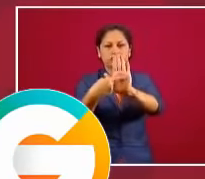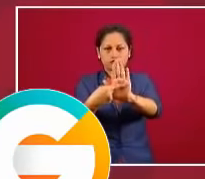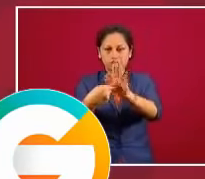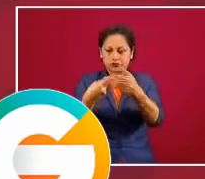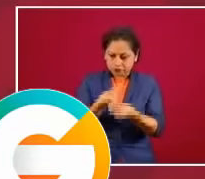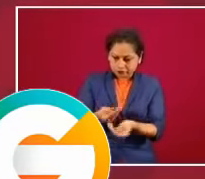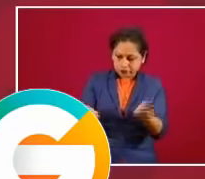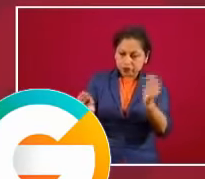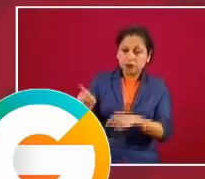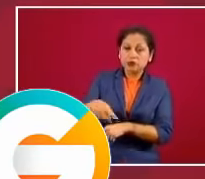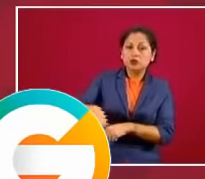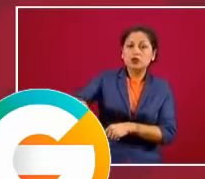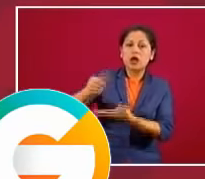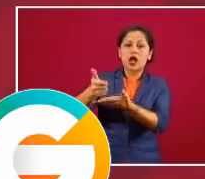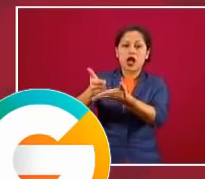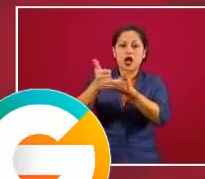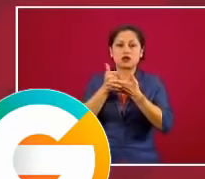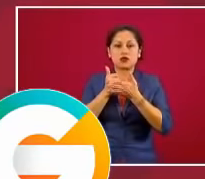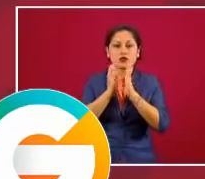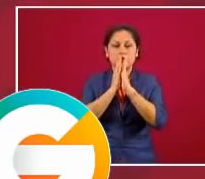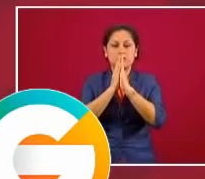a establecer